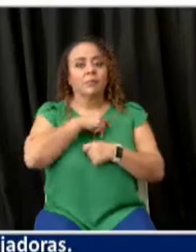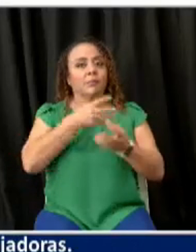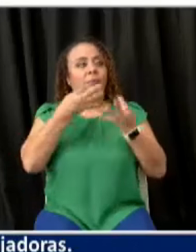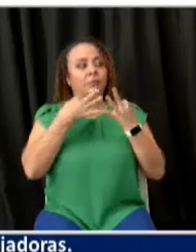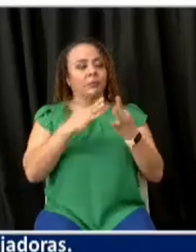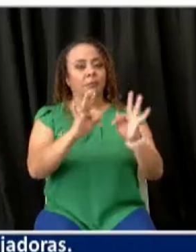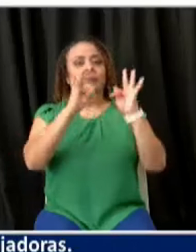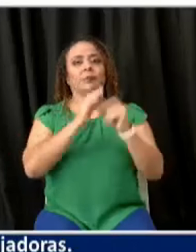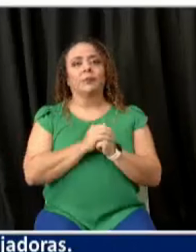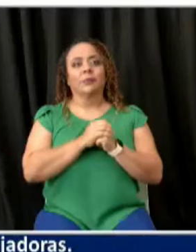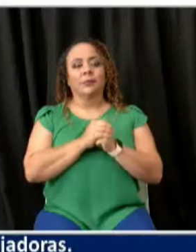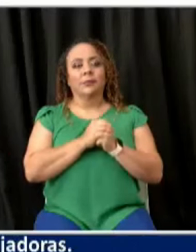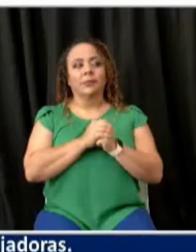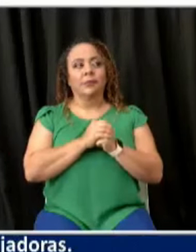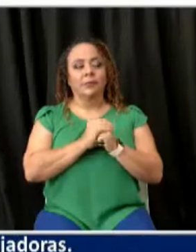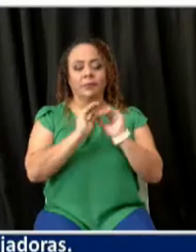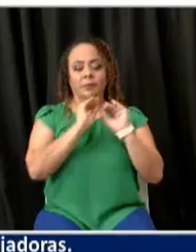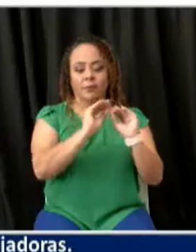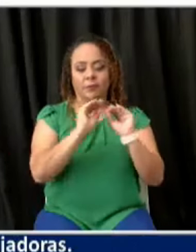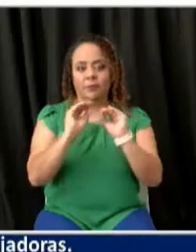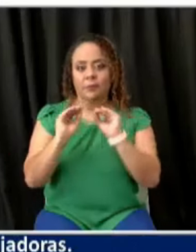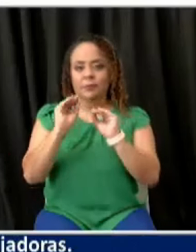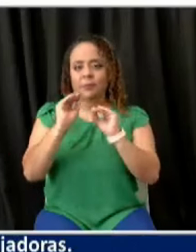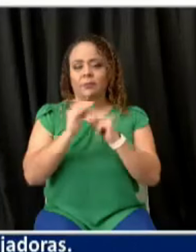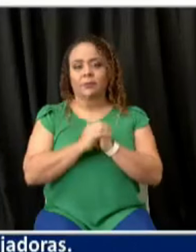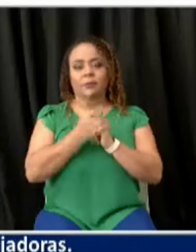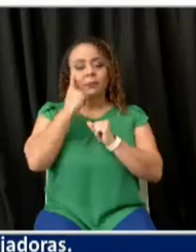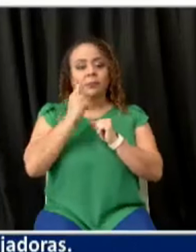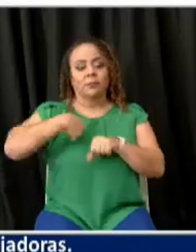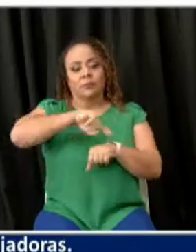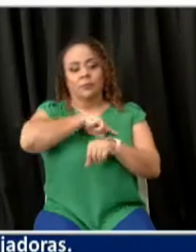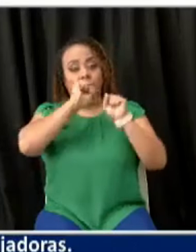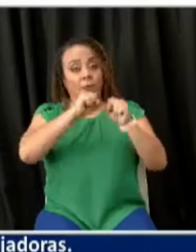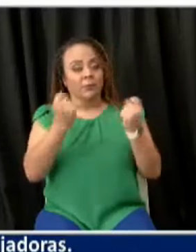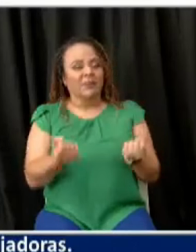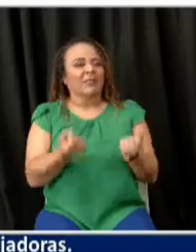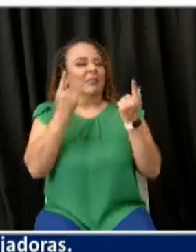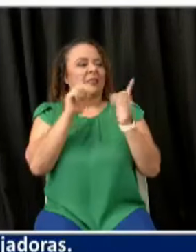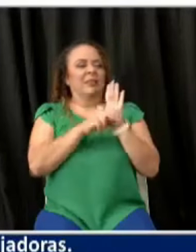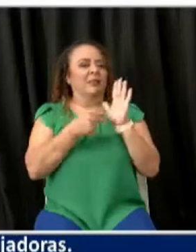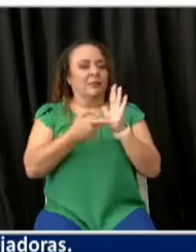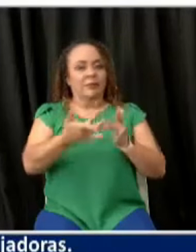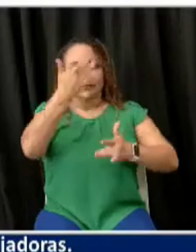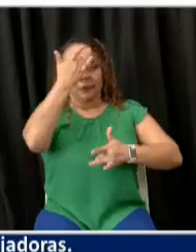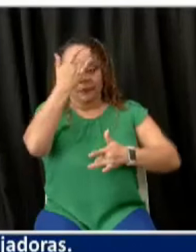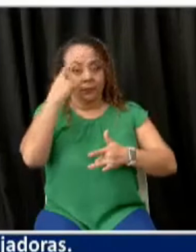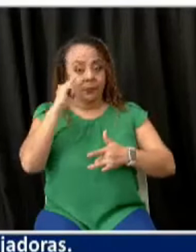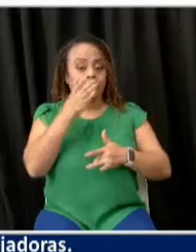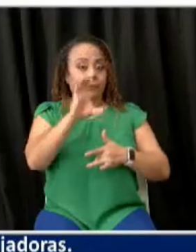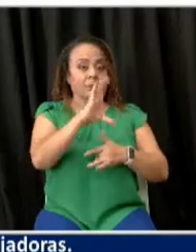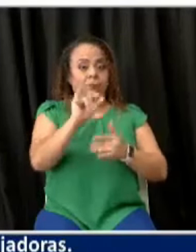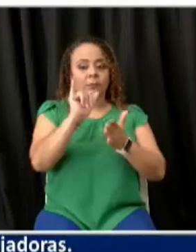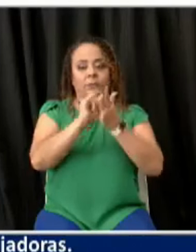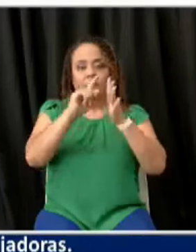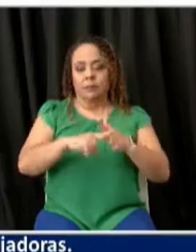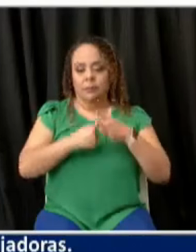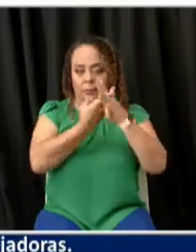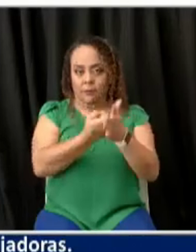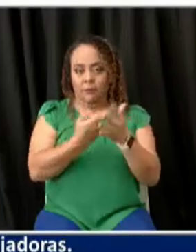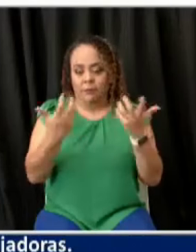de edificar un concepto para que podamos entender qué es la enfermedad por calor y de allí la importancia